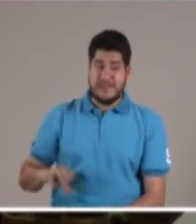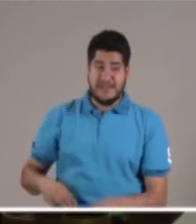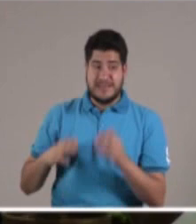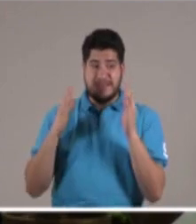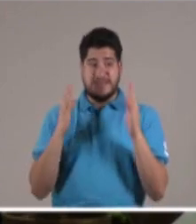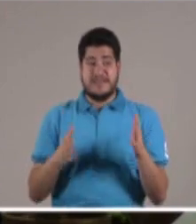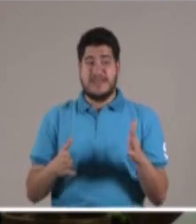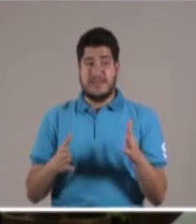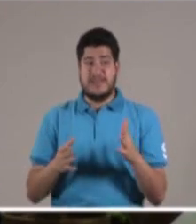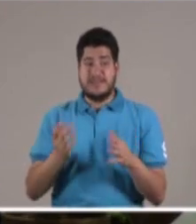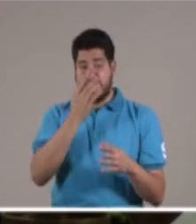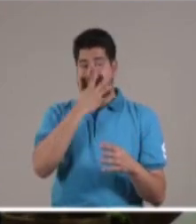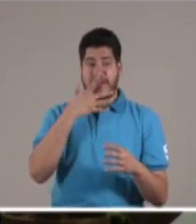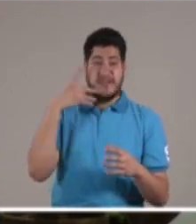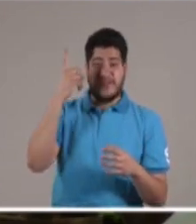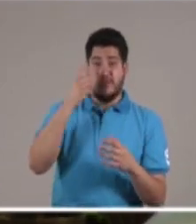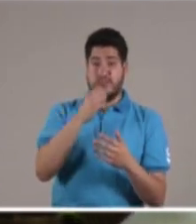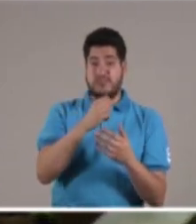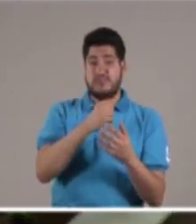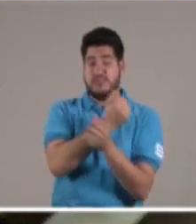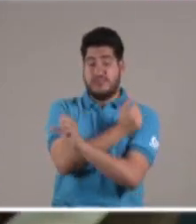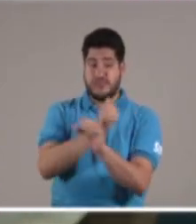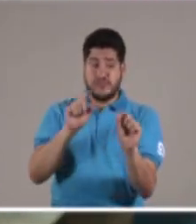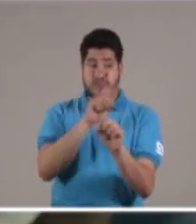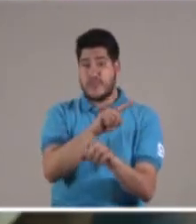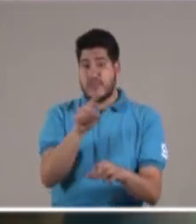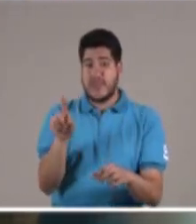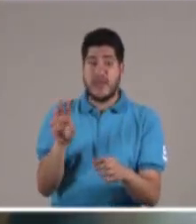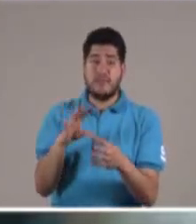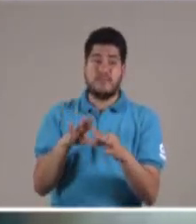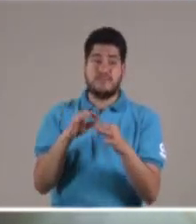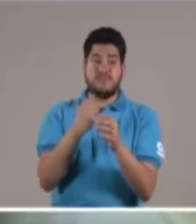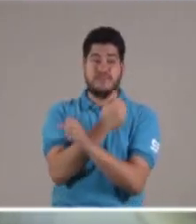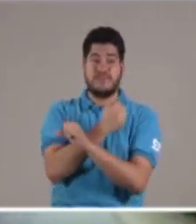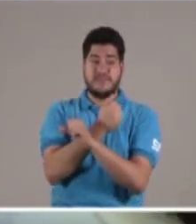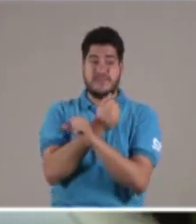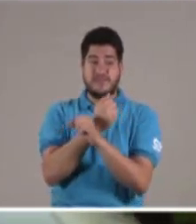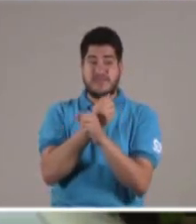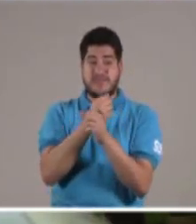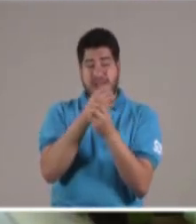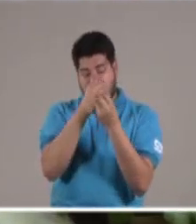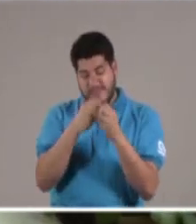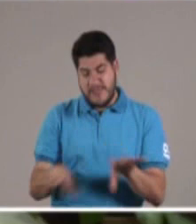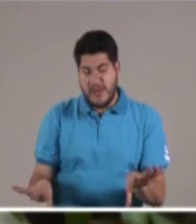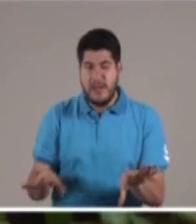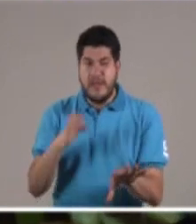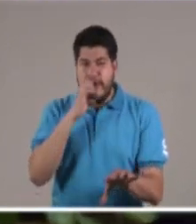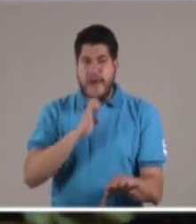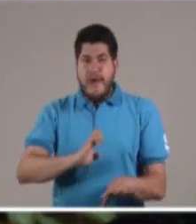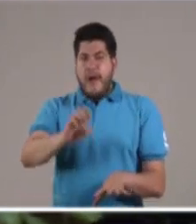Salvados Dios los salvó de la perdición eterna y van Camino al cielo